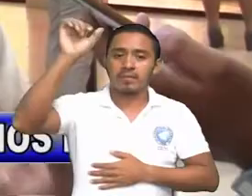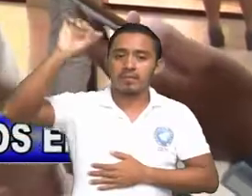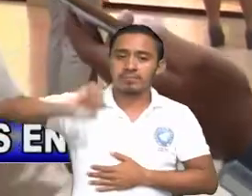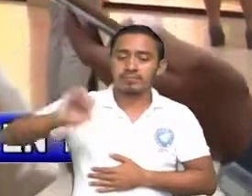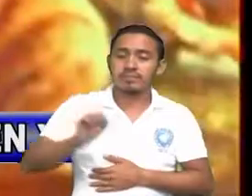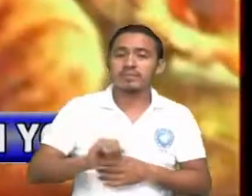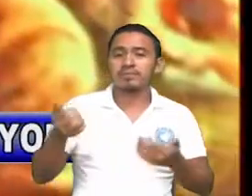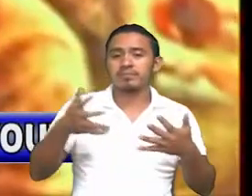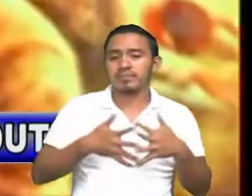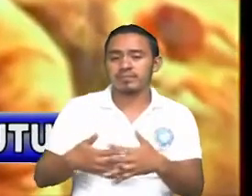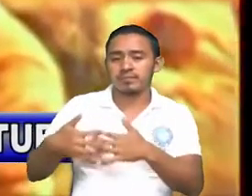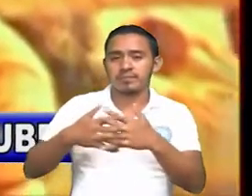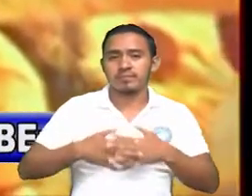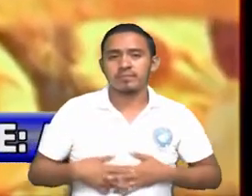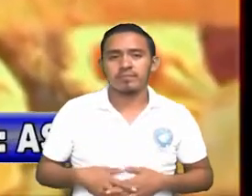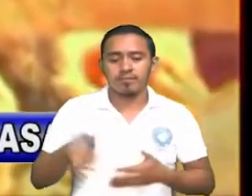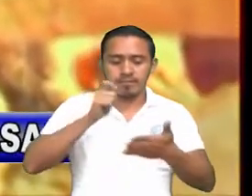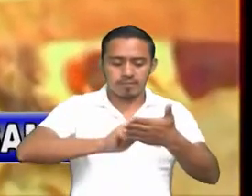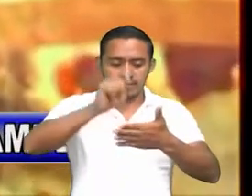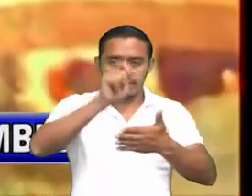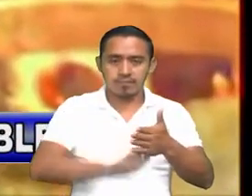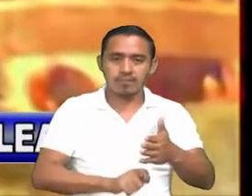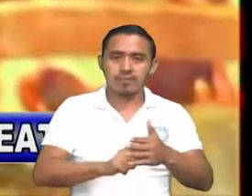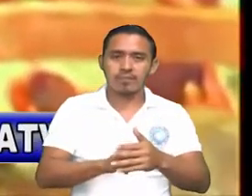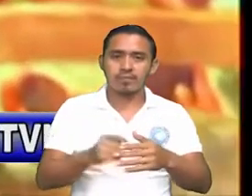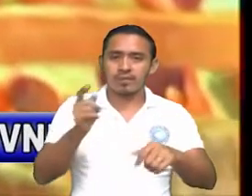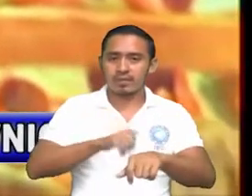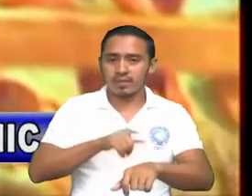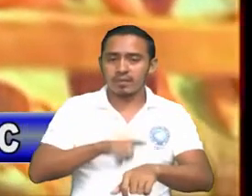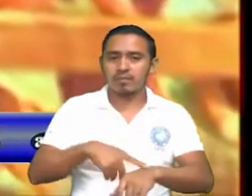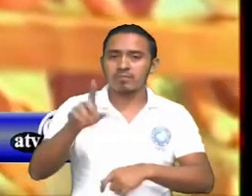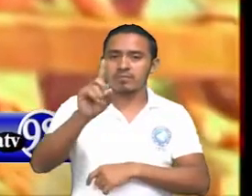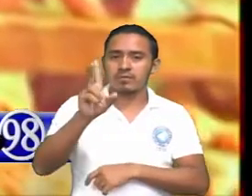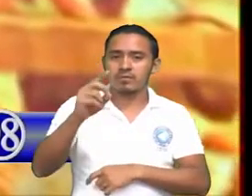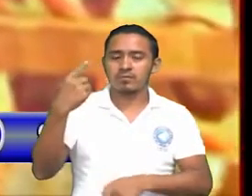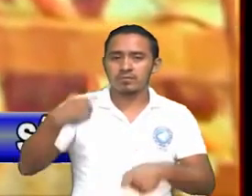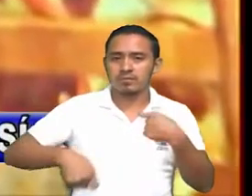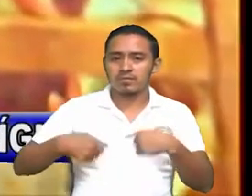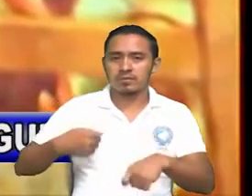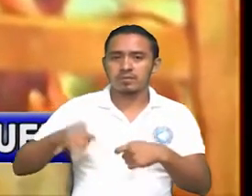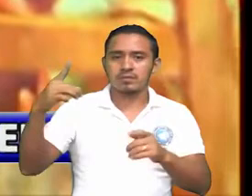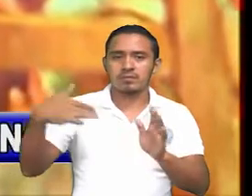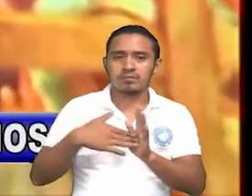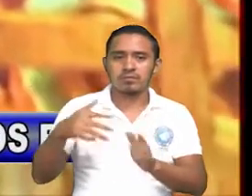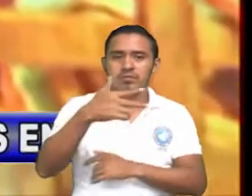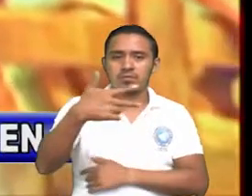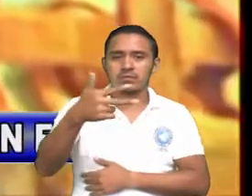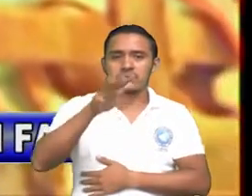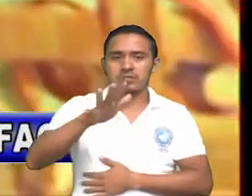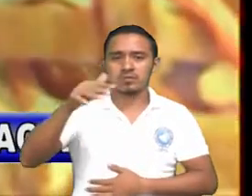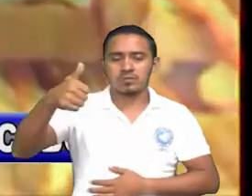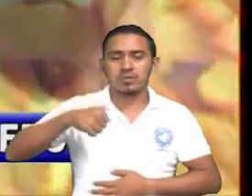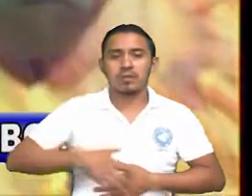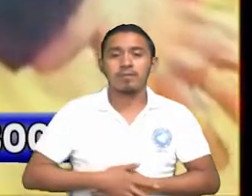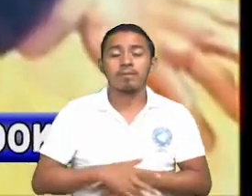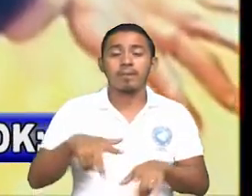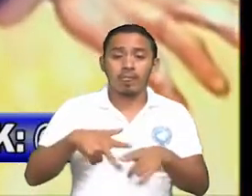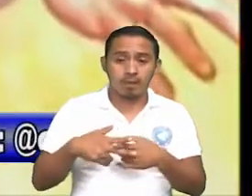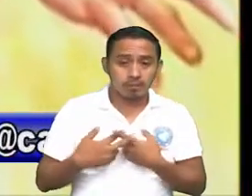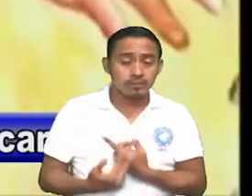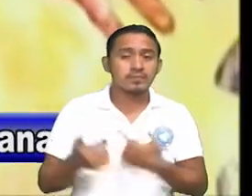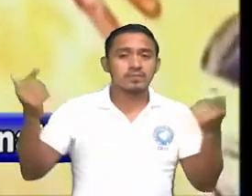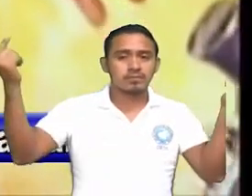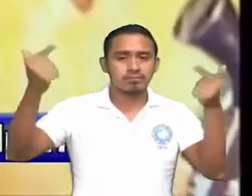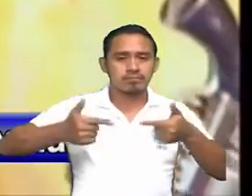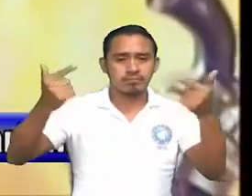los filibusteros. La firma del Pacto Providencial el 12 de septiembre de 1856 dio inicio a la